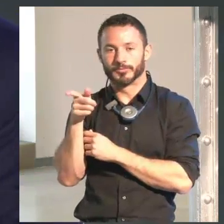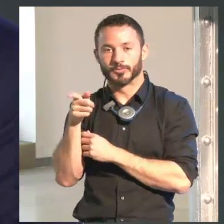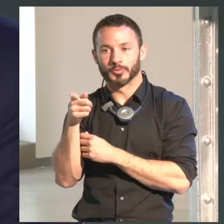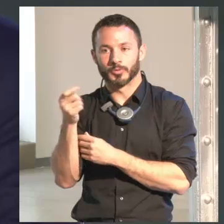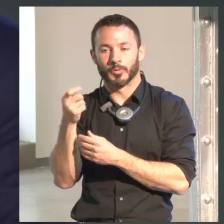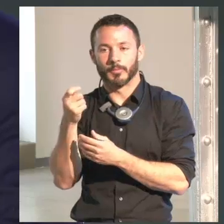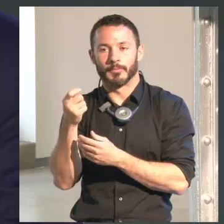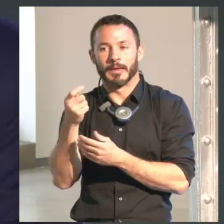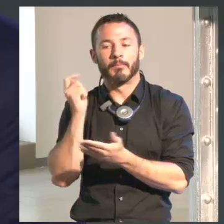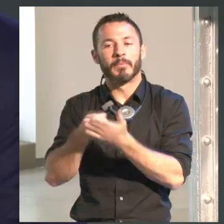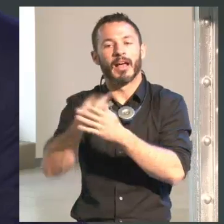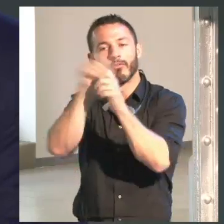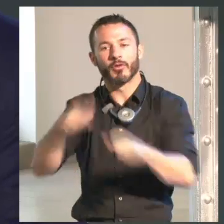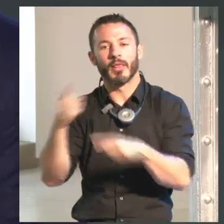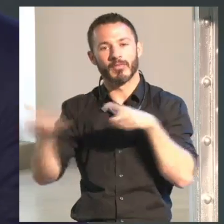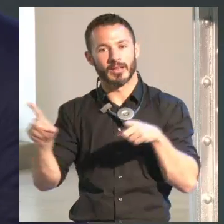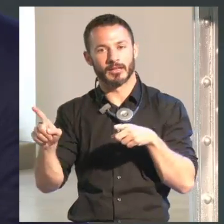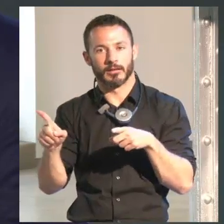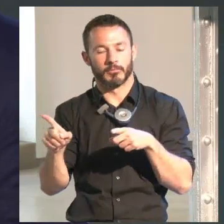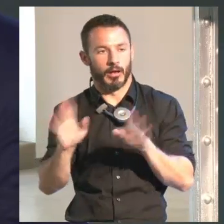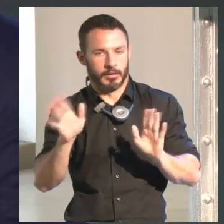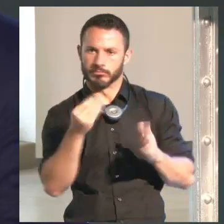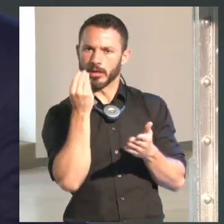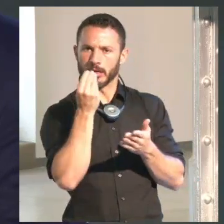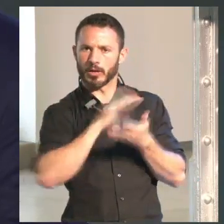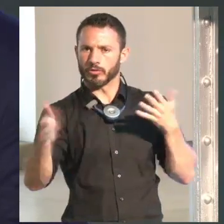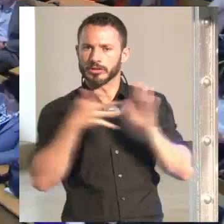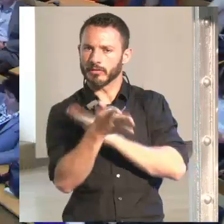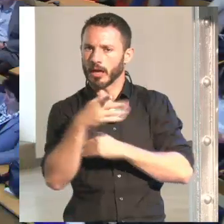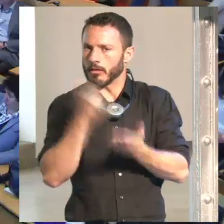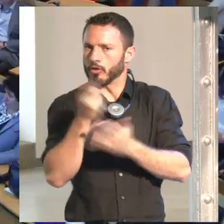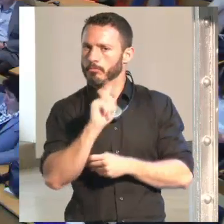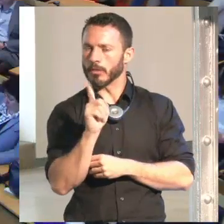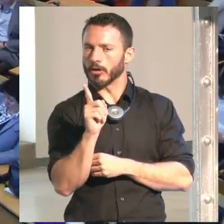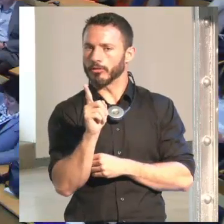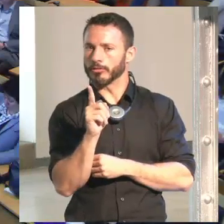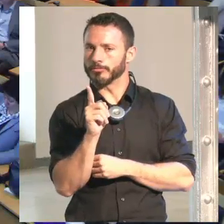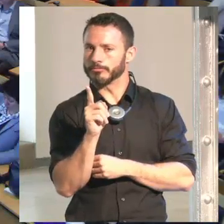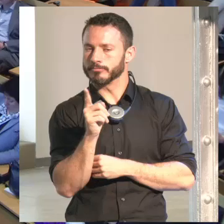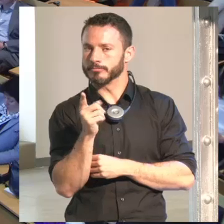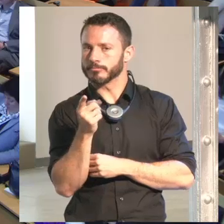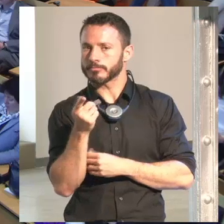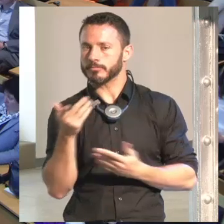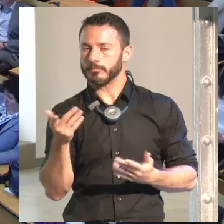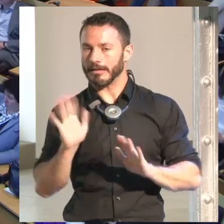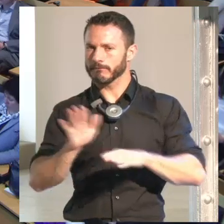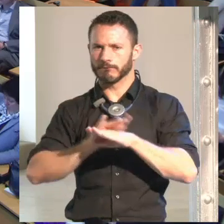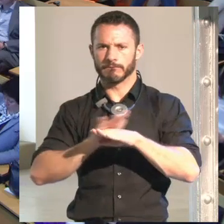está condicionando, porque lo que yo entiendo por gratuito es que no pago. Otro tema es si le estoy dando el valor,